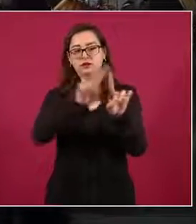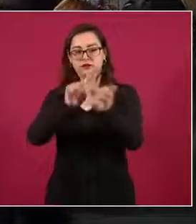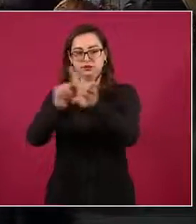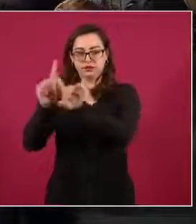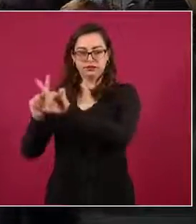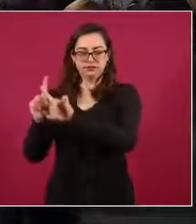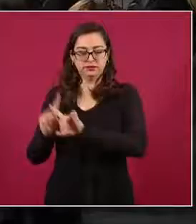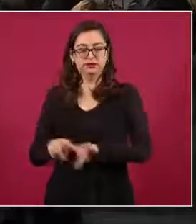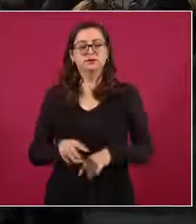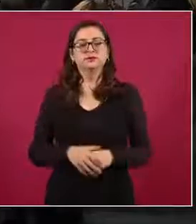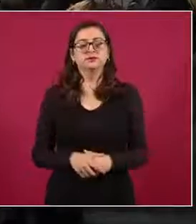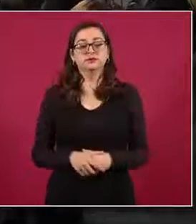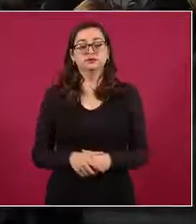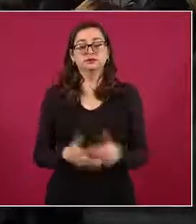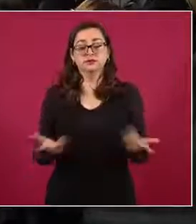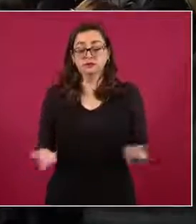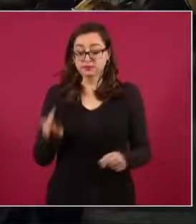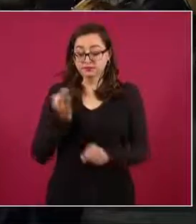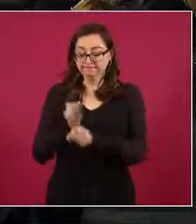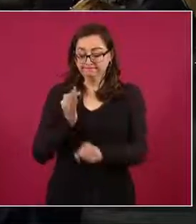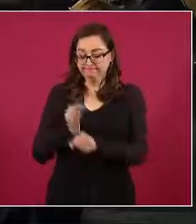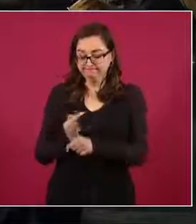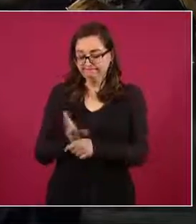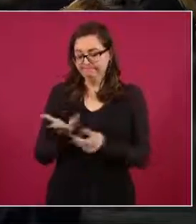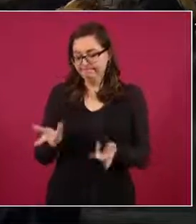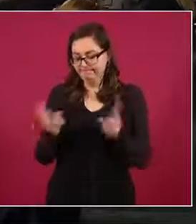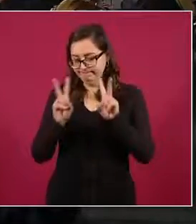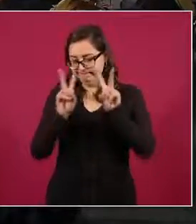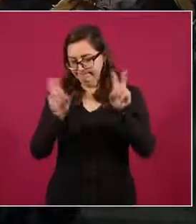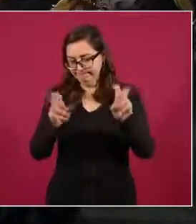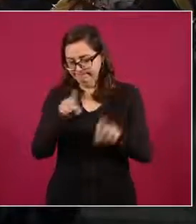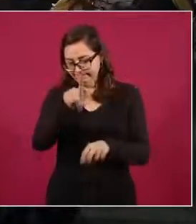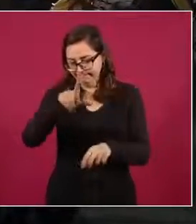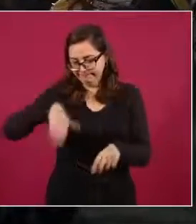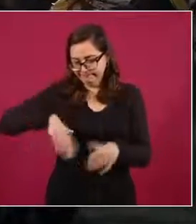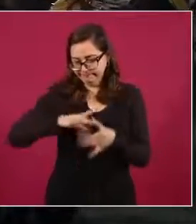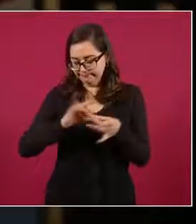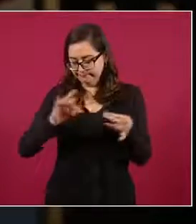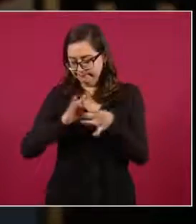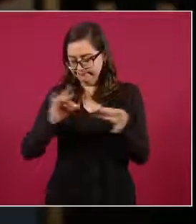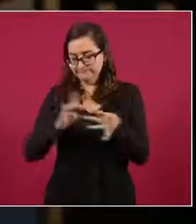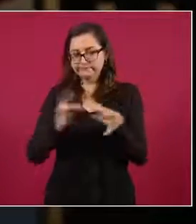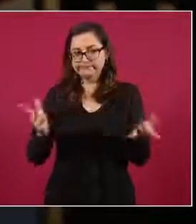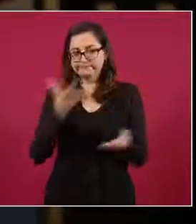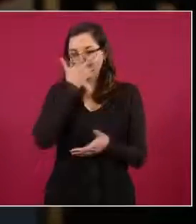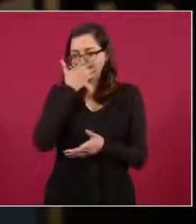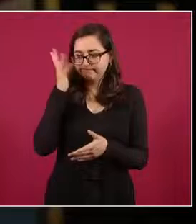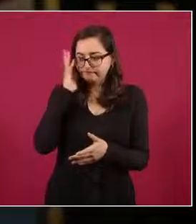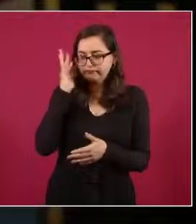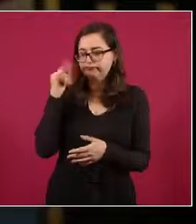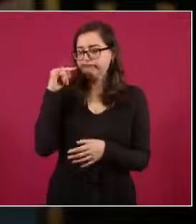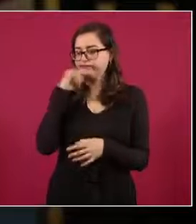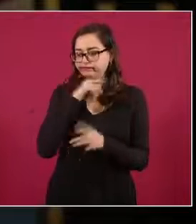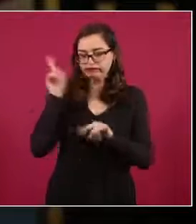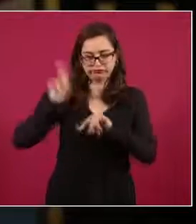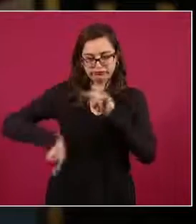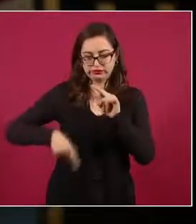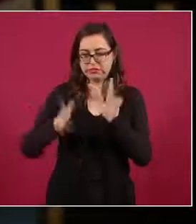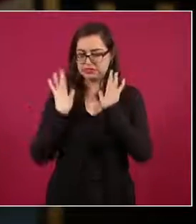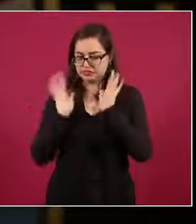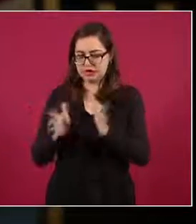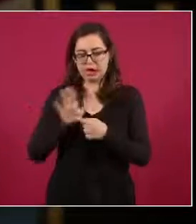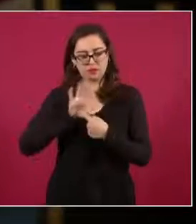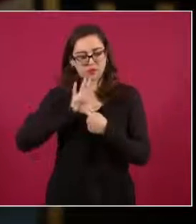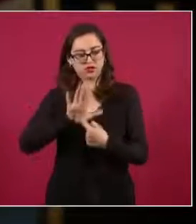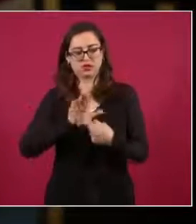de que son tiempos de definiciones y de fuera la hipocresía, me gustaría preguntarle por el gobernador